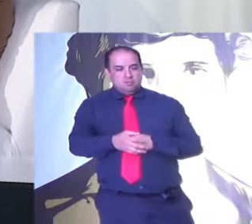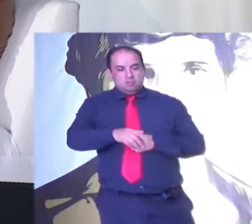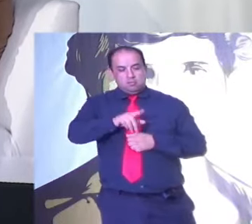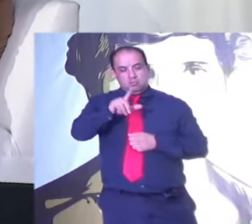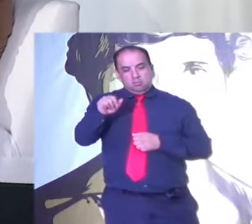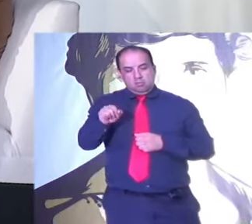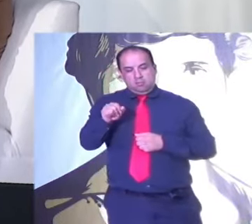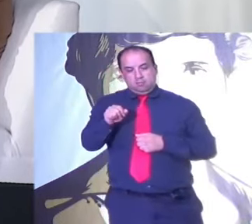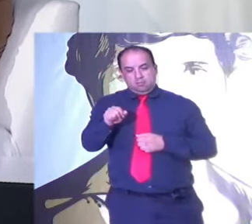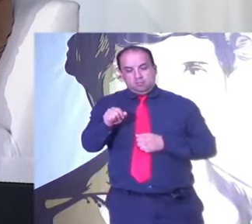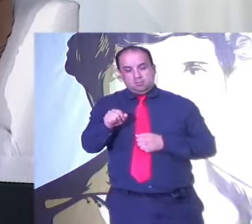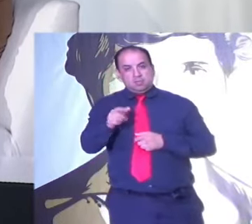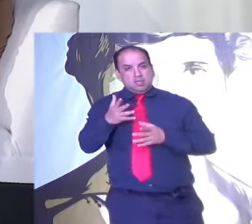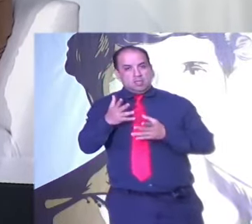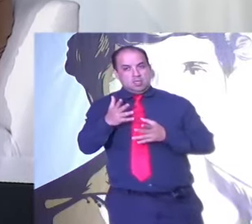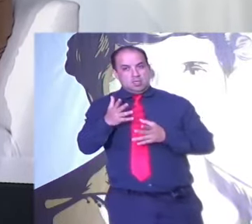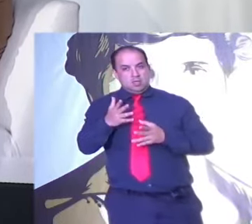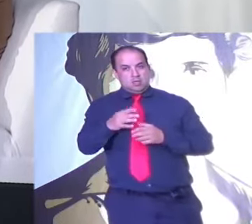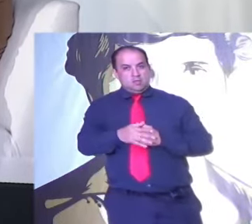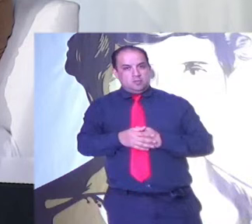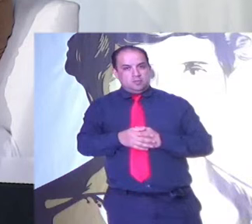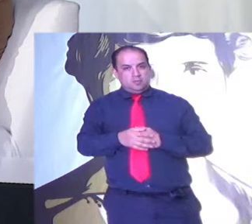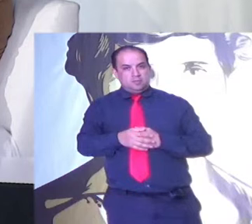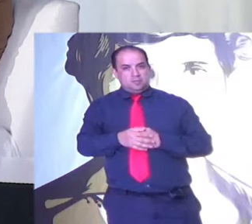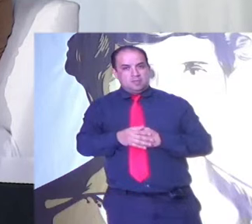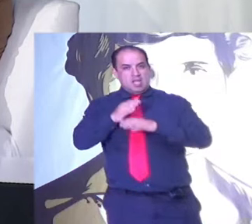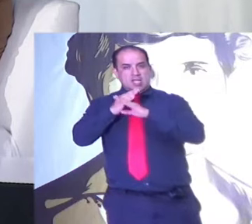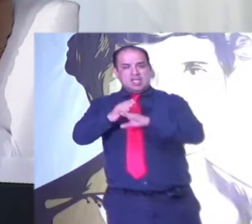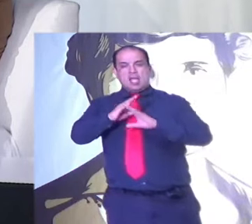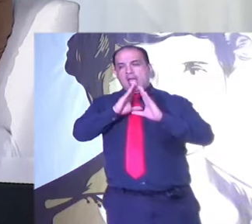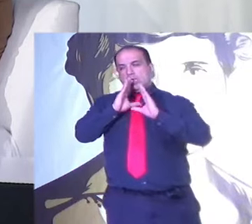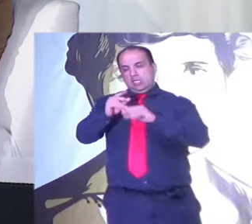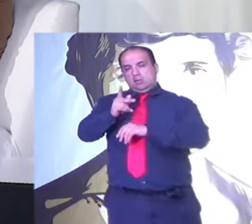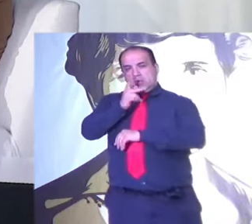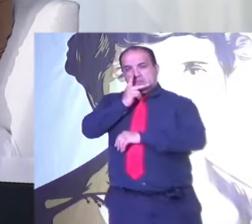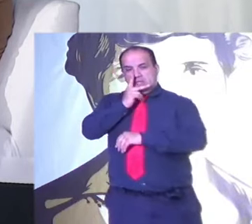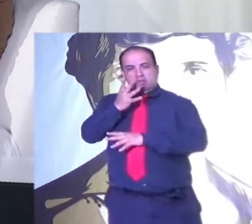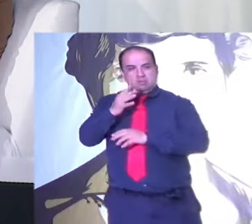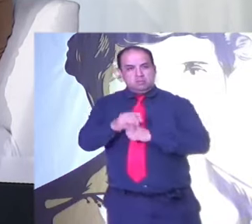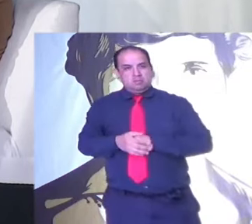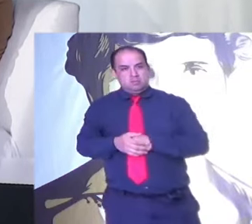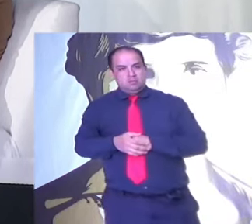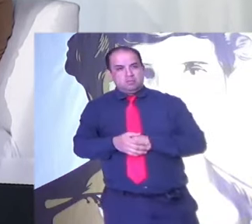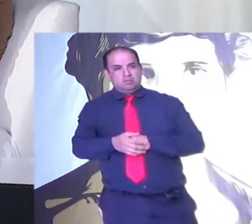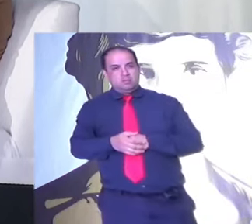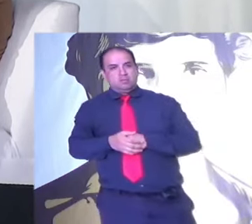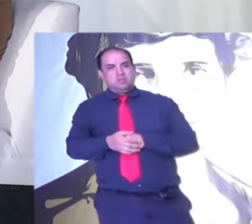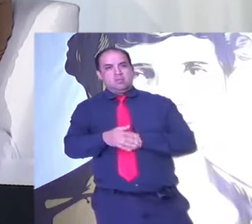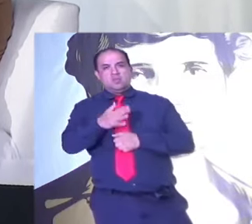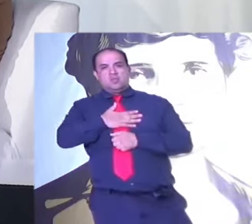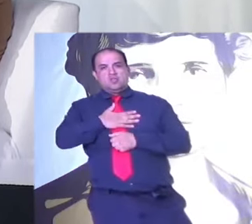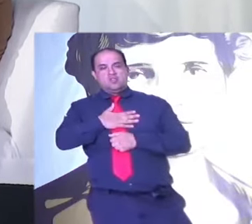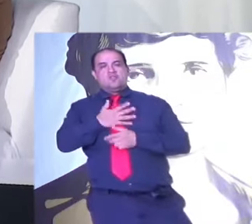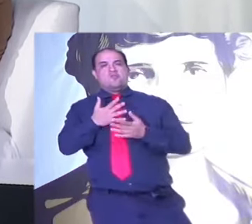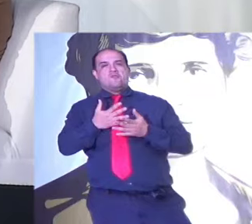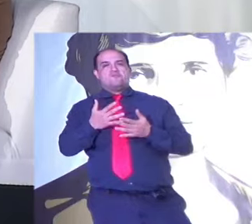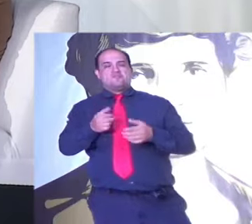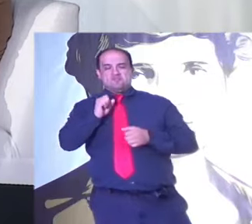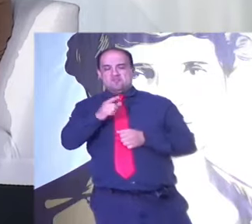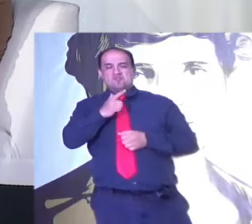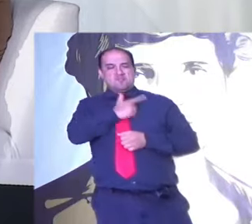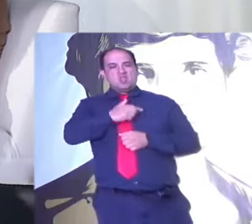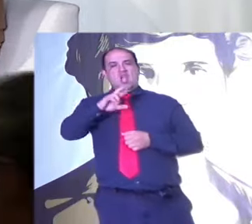jóvenes lo tienen y rechazan las enseñanzas de sus padres, pues me volví rockero, ¿no? ¿Sí? Pero cuando regreso a la